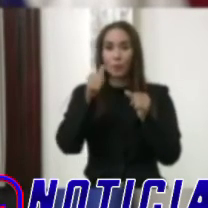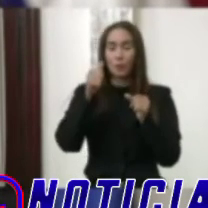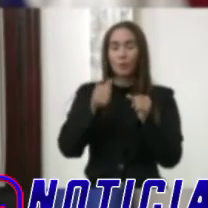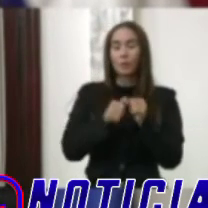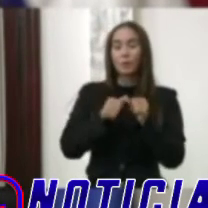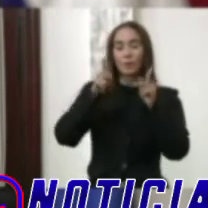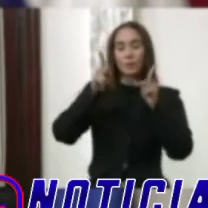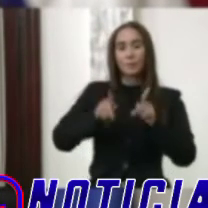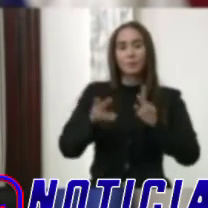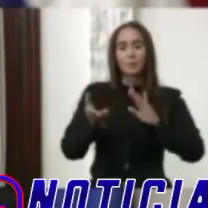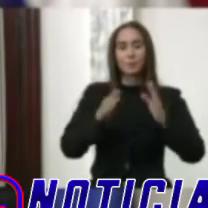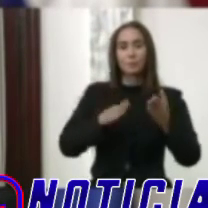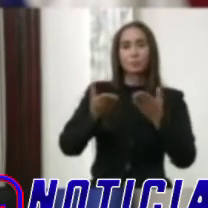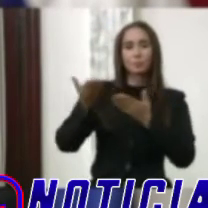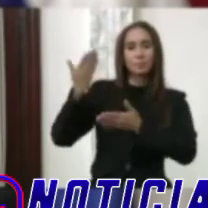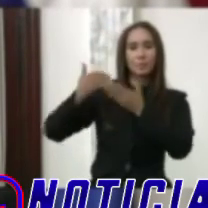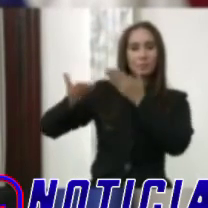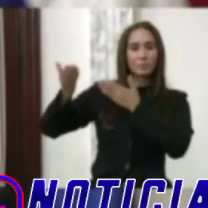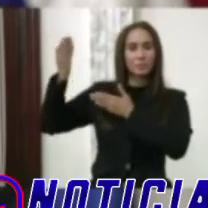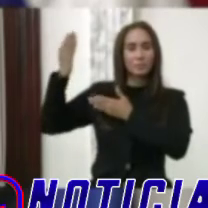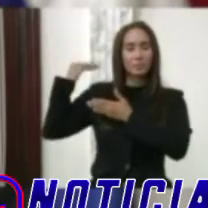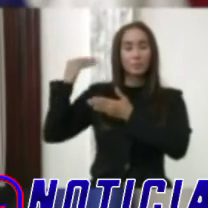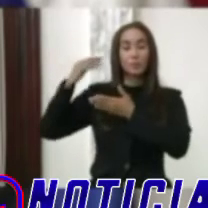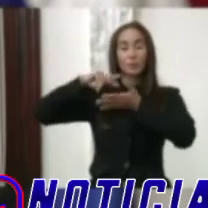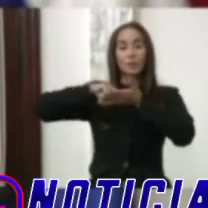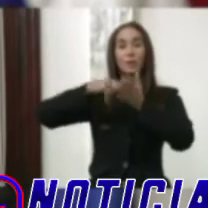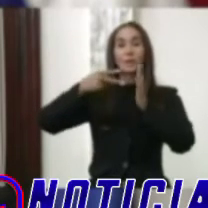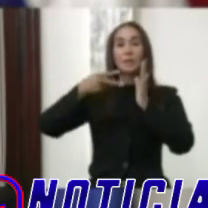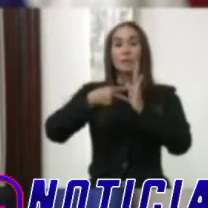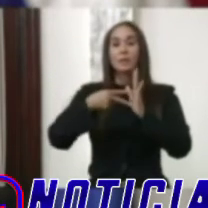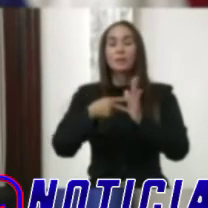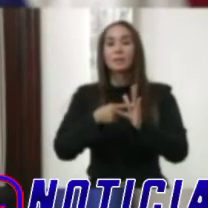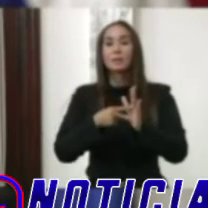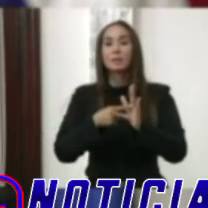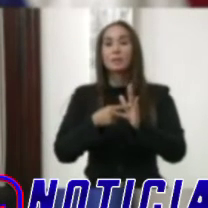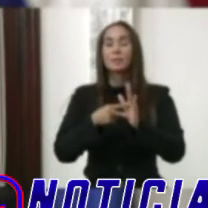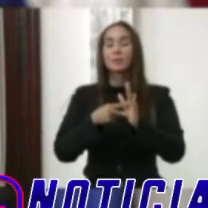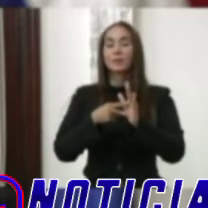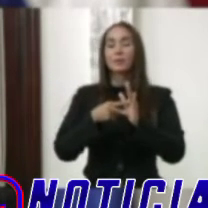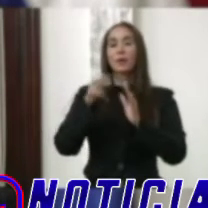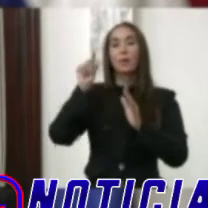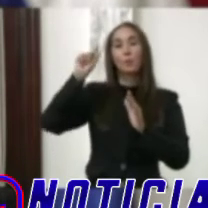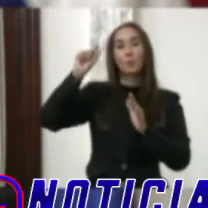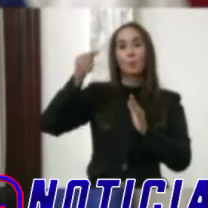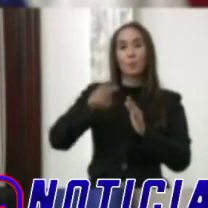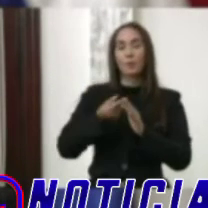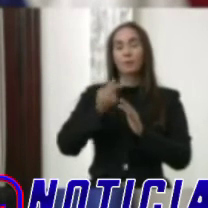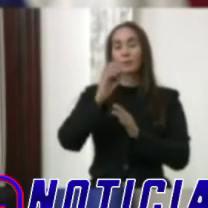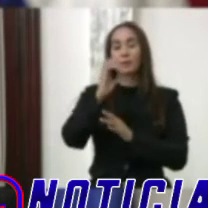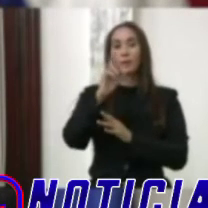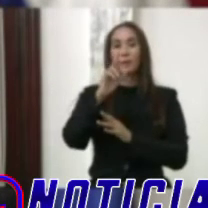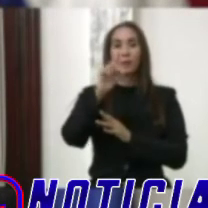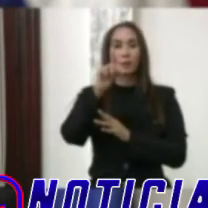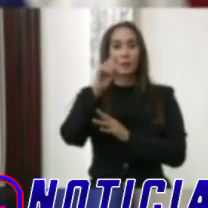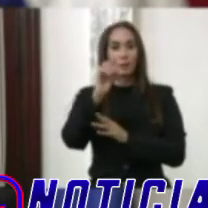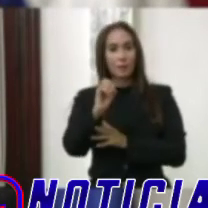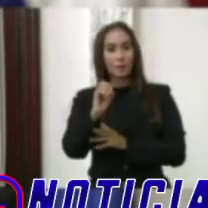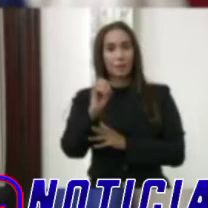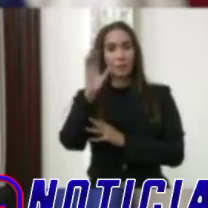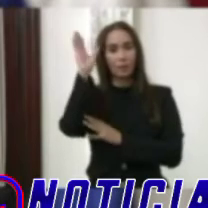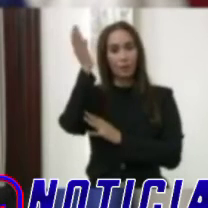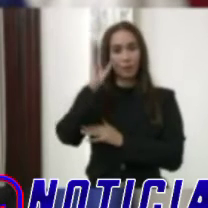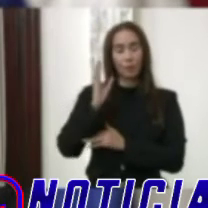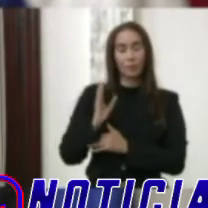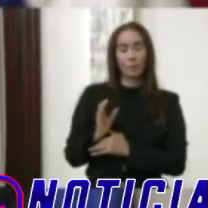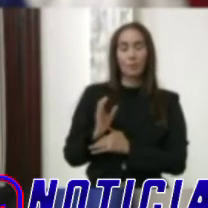mártires del periodismo: Irma Flaquer de Guatemala, Carlos Lajut de Colombia